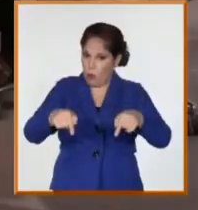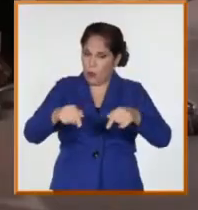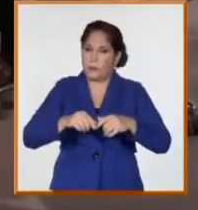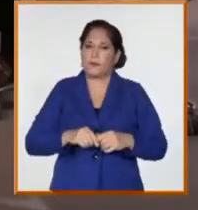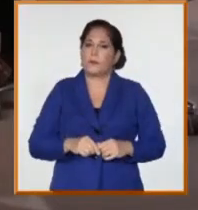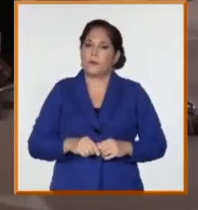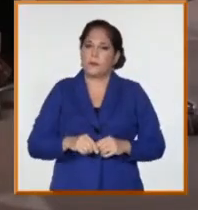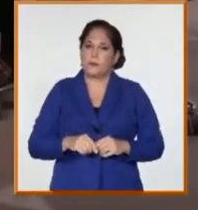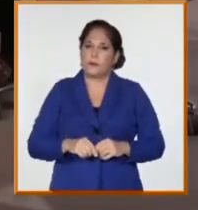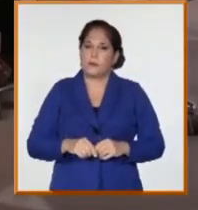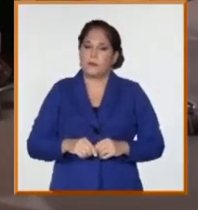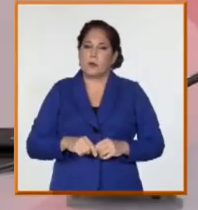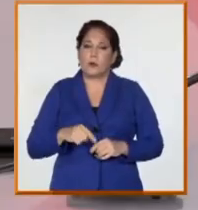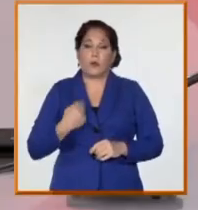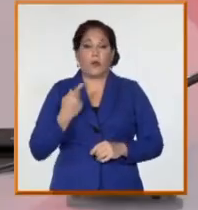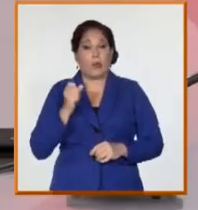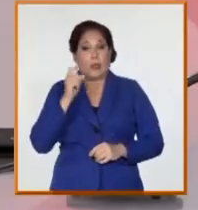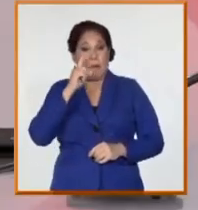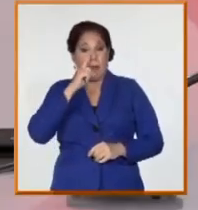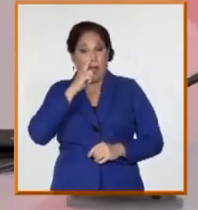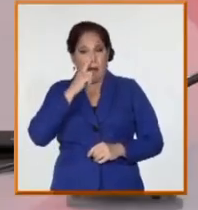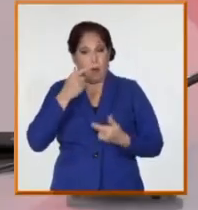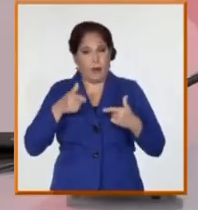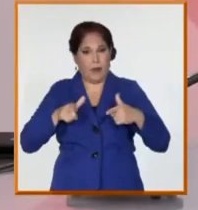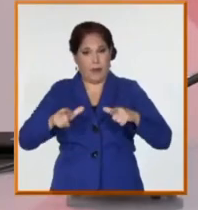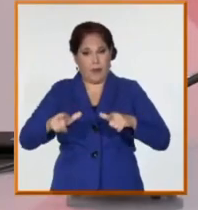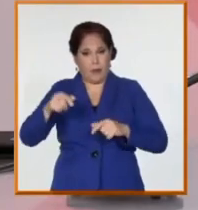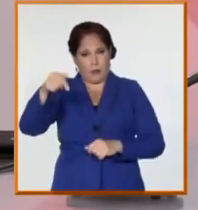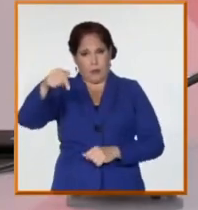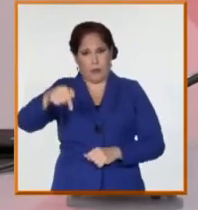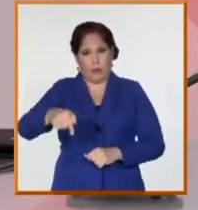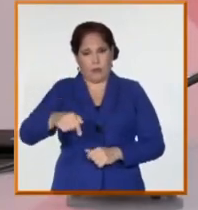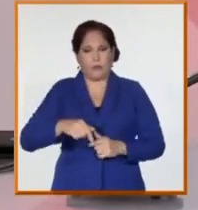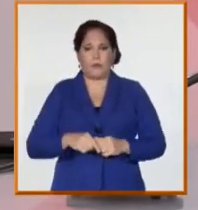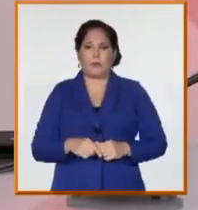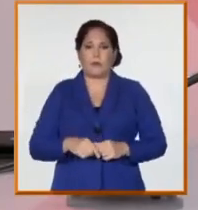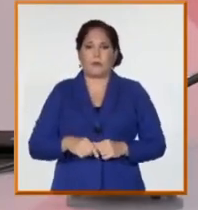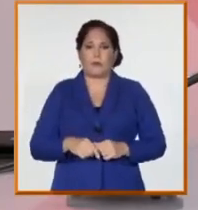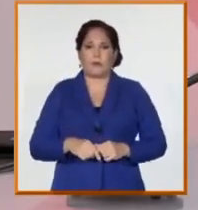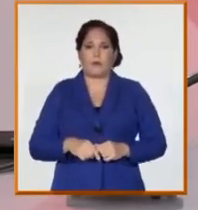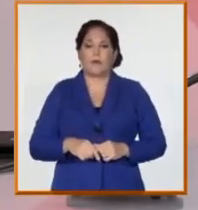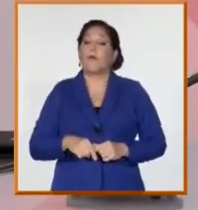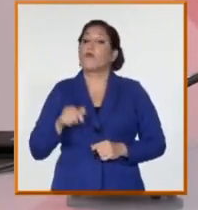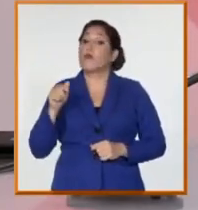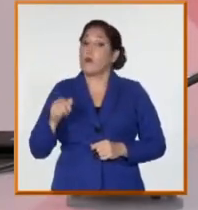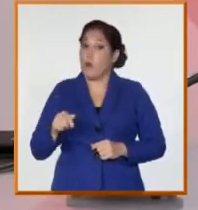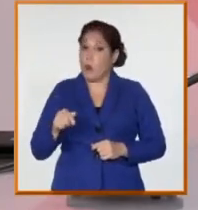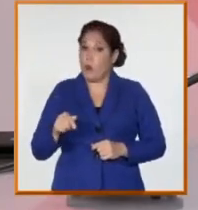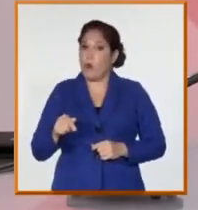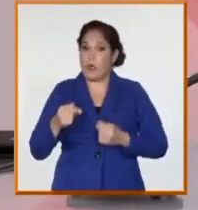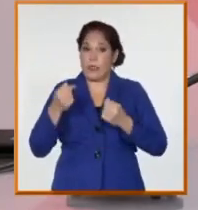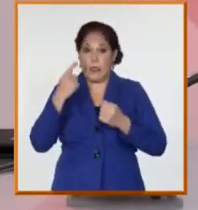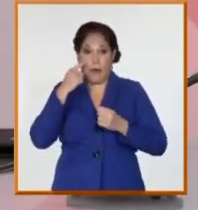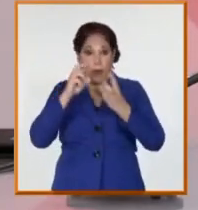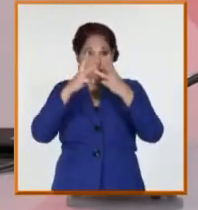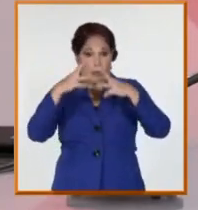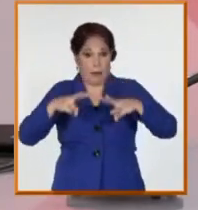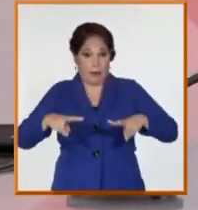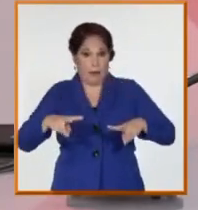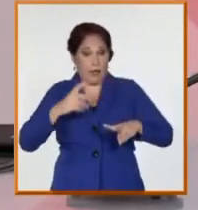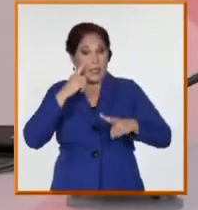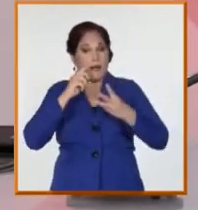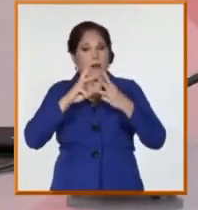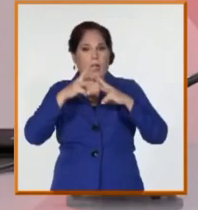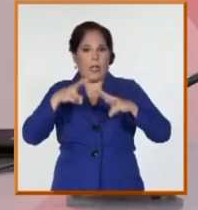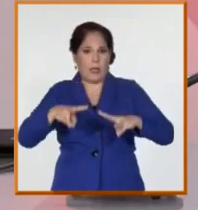esta tarde y nos despedimos Nosotros con las imágenes del día hoy se ha pues ha circulado en las redes la hemos puesto